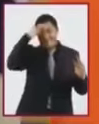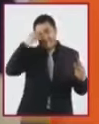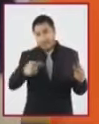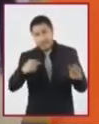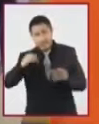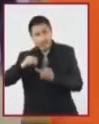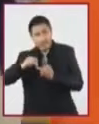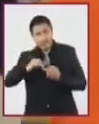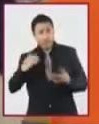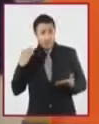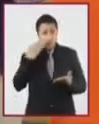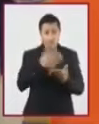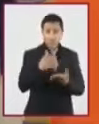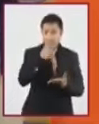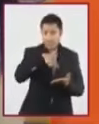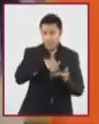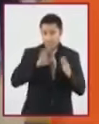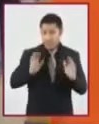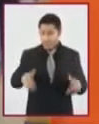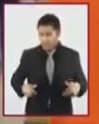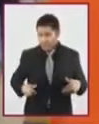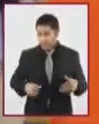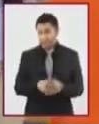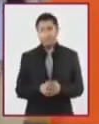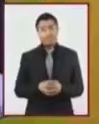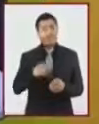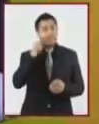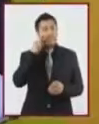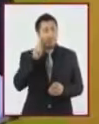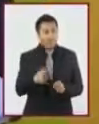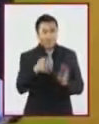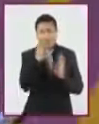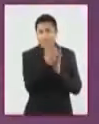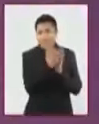accidente. Veamos las instrucciones para comenzar.